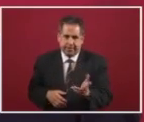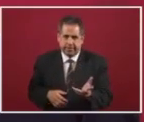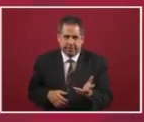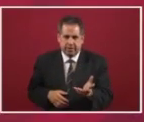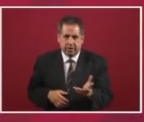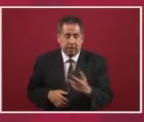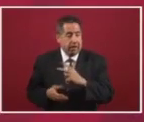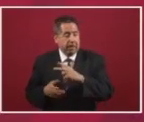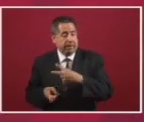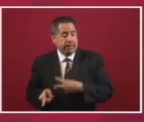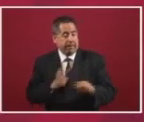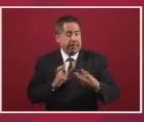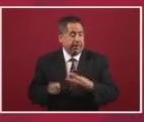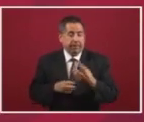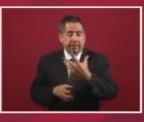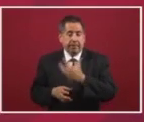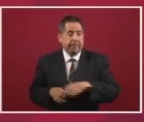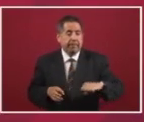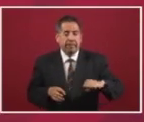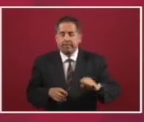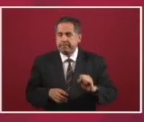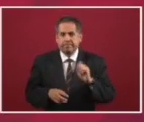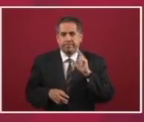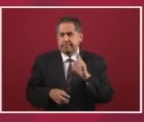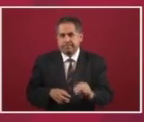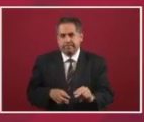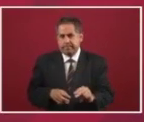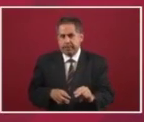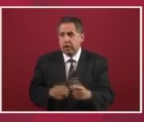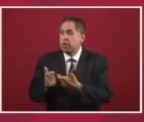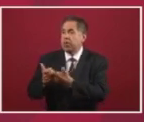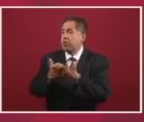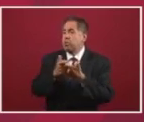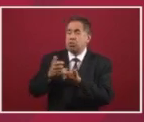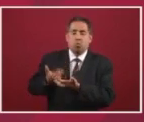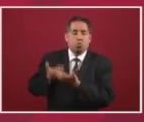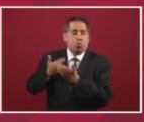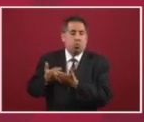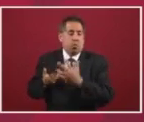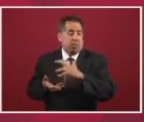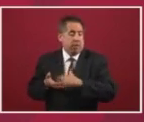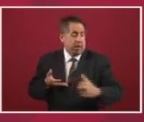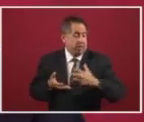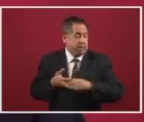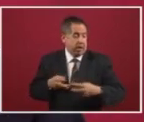que saqueen la hacienda pública, que roben.